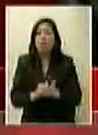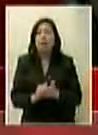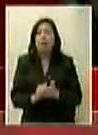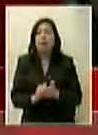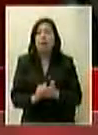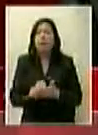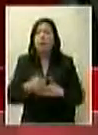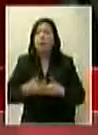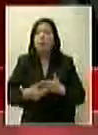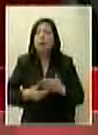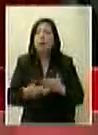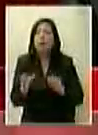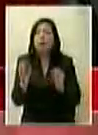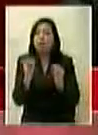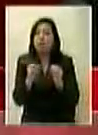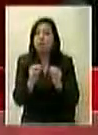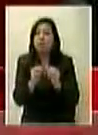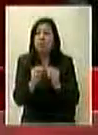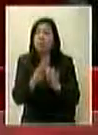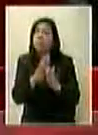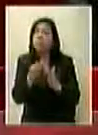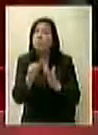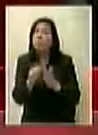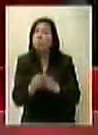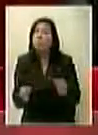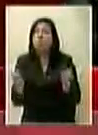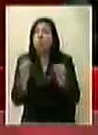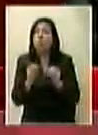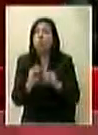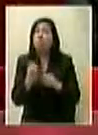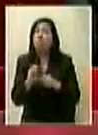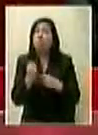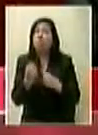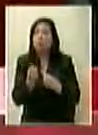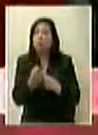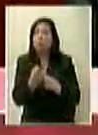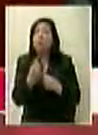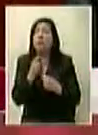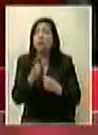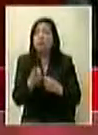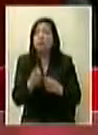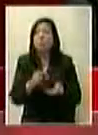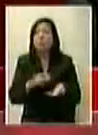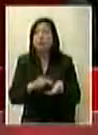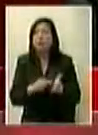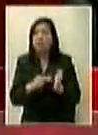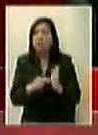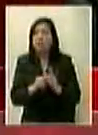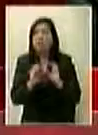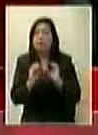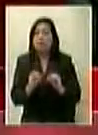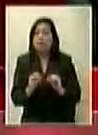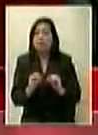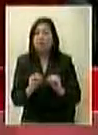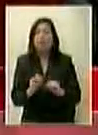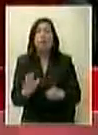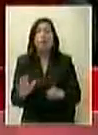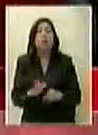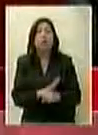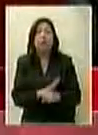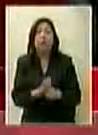el acceso a la ciudadanía de todos los grupos sociales. Eso, señor presidente, lo cumpliremos